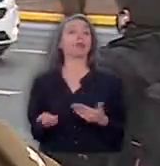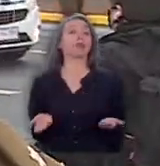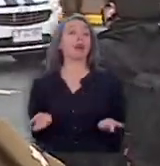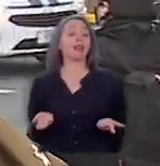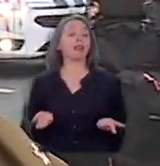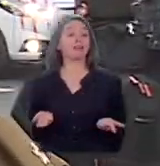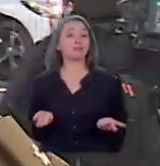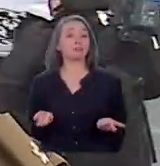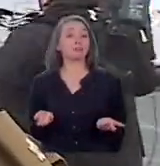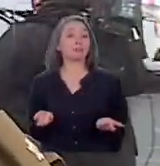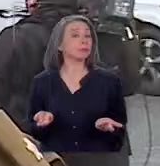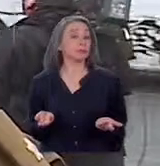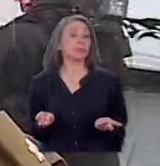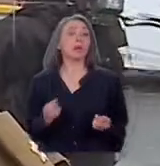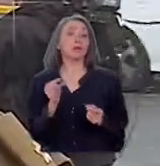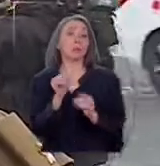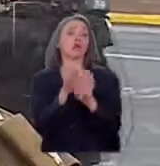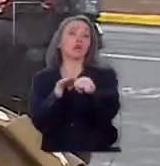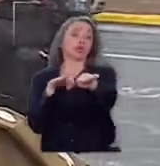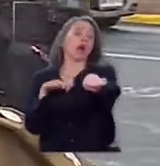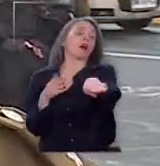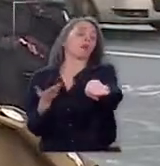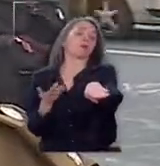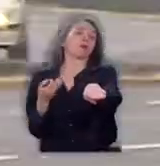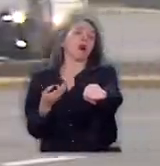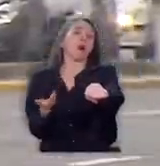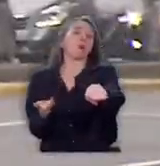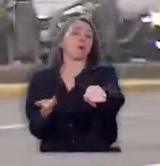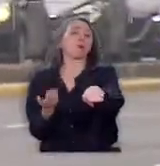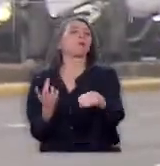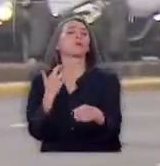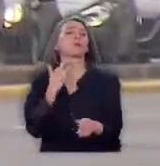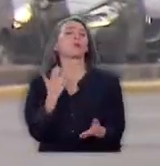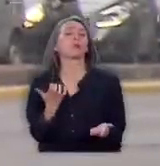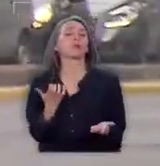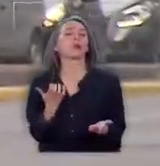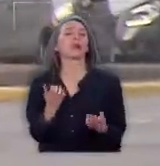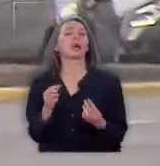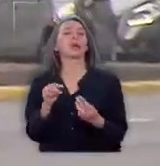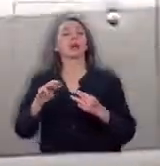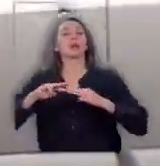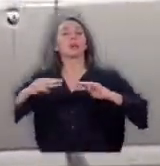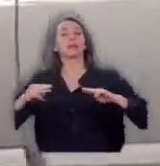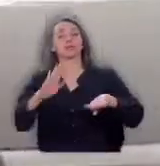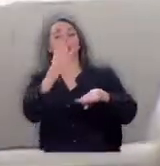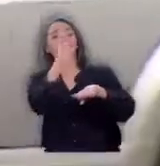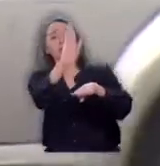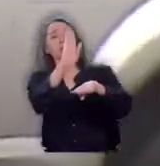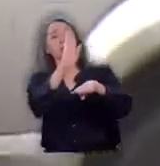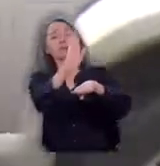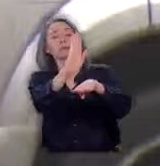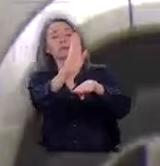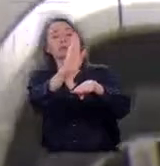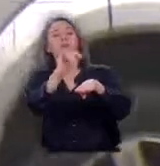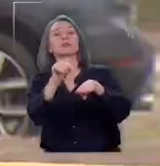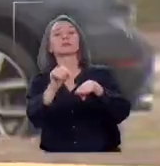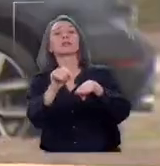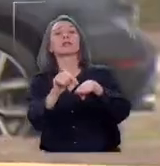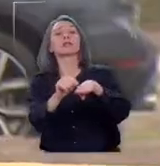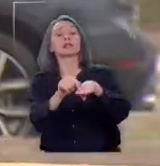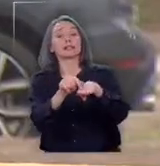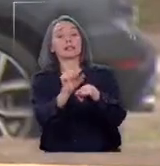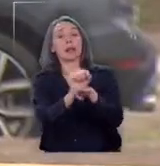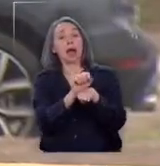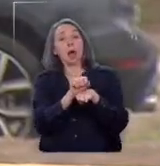produciera que se produjera un poco de congestión ya debido a que la metodología obedece a que cada